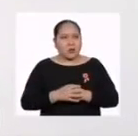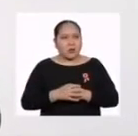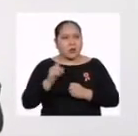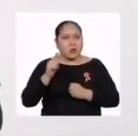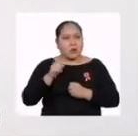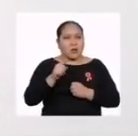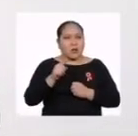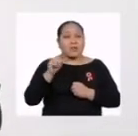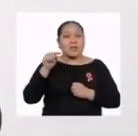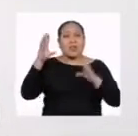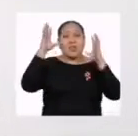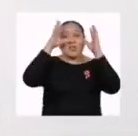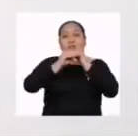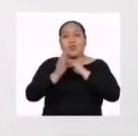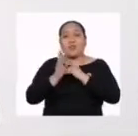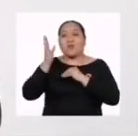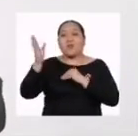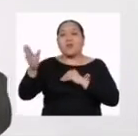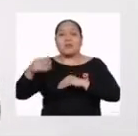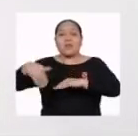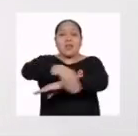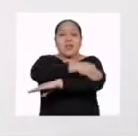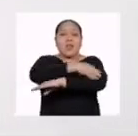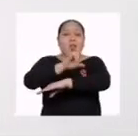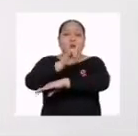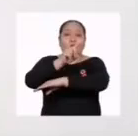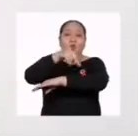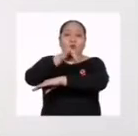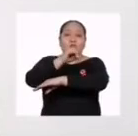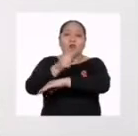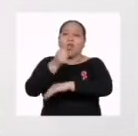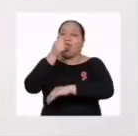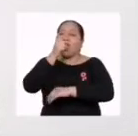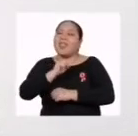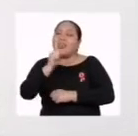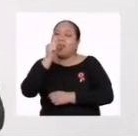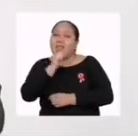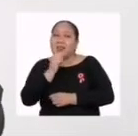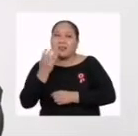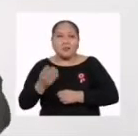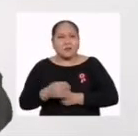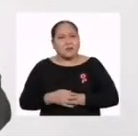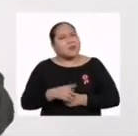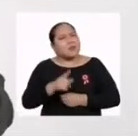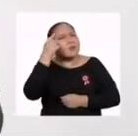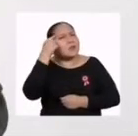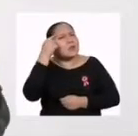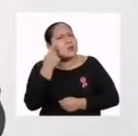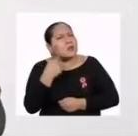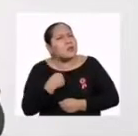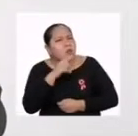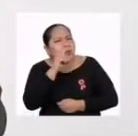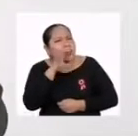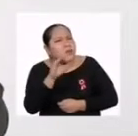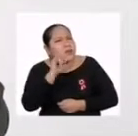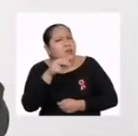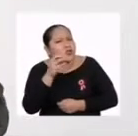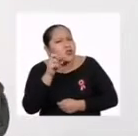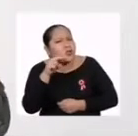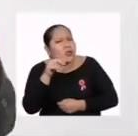Esa misma noche nos fuimos al Jirón de la Unión a tomar un helado. ¿Qué creías que iba a decir,